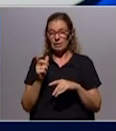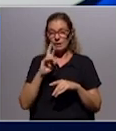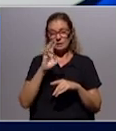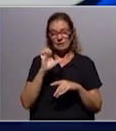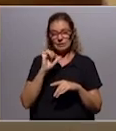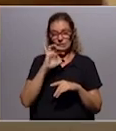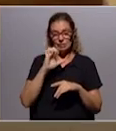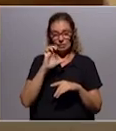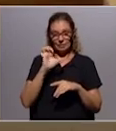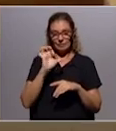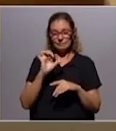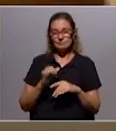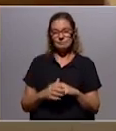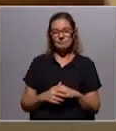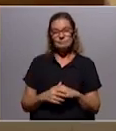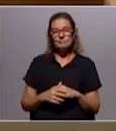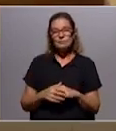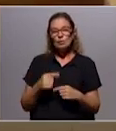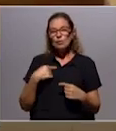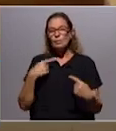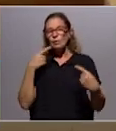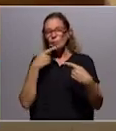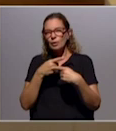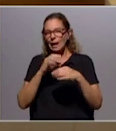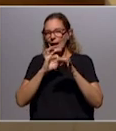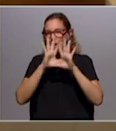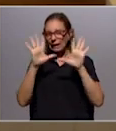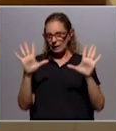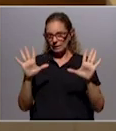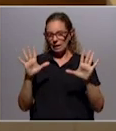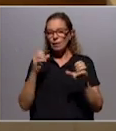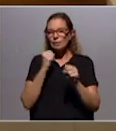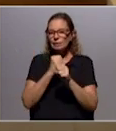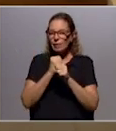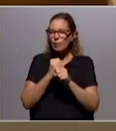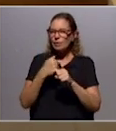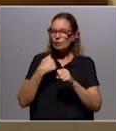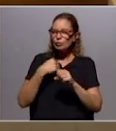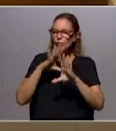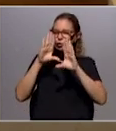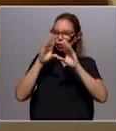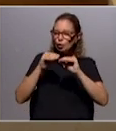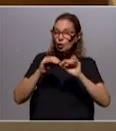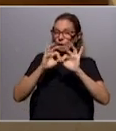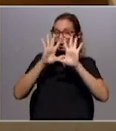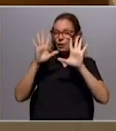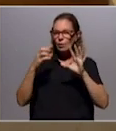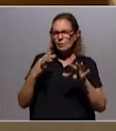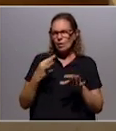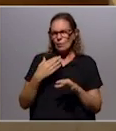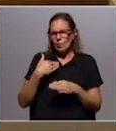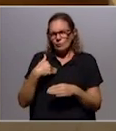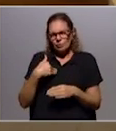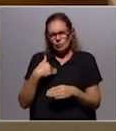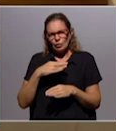les defiendo mucho la transparencia trabajo para que todo sea transparente me duele mucho cuando